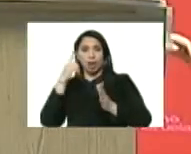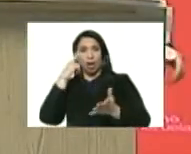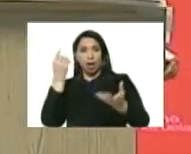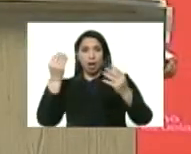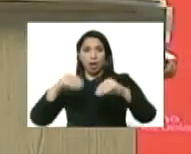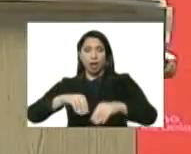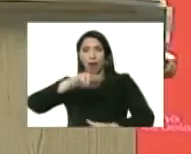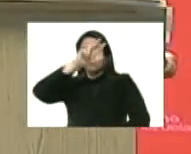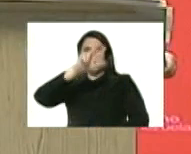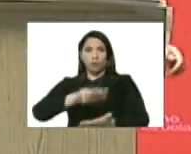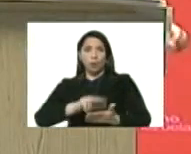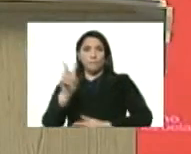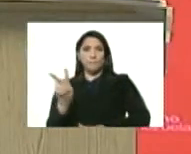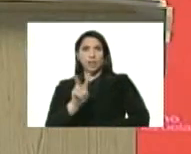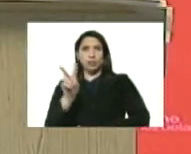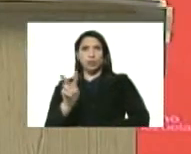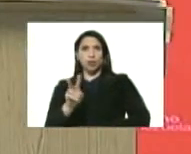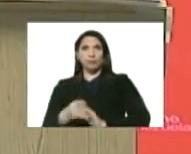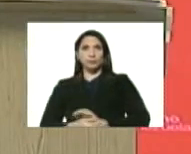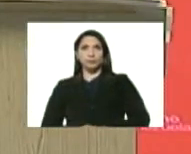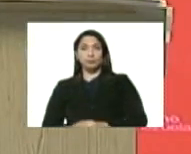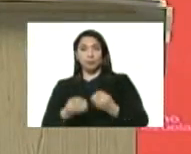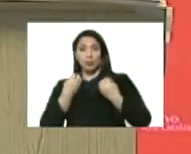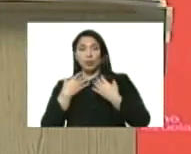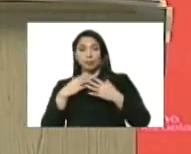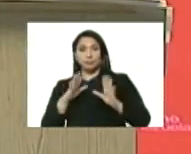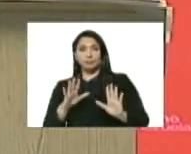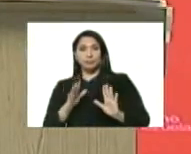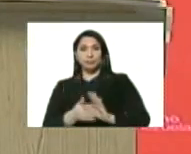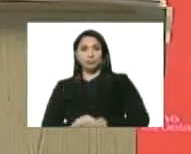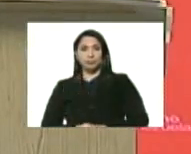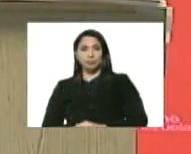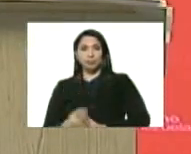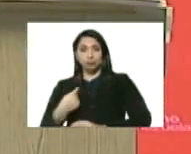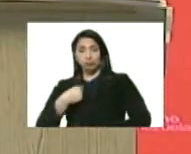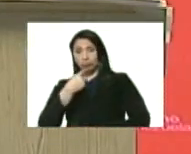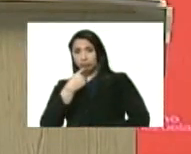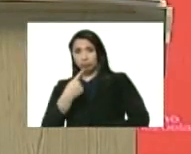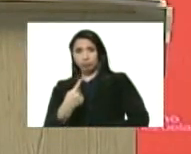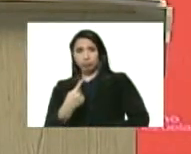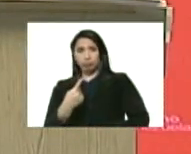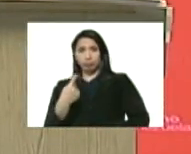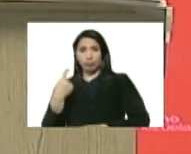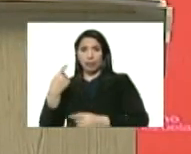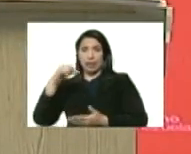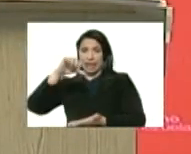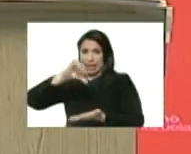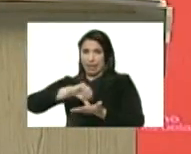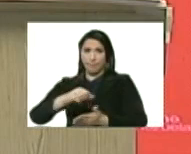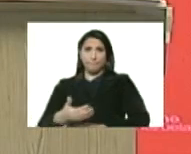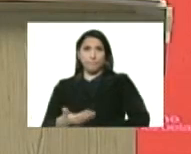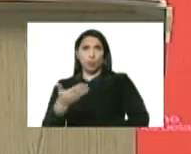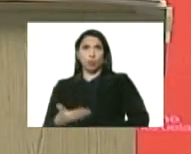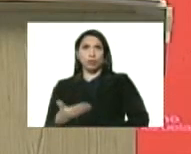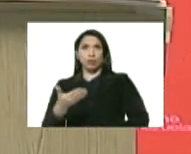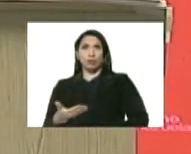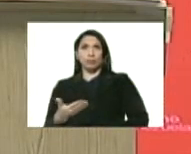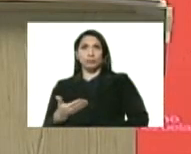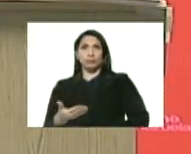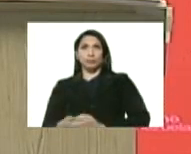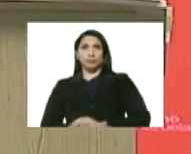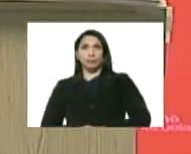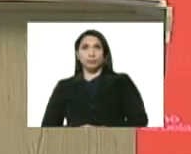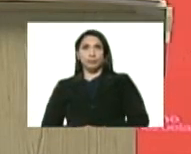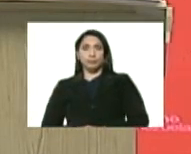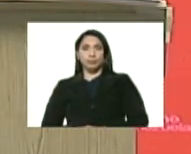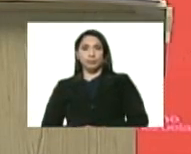para Venezuela. Bueno, dentro del, yo lo decía, dentro de uno de los ejes fundamentales está